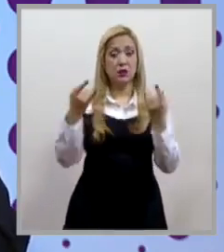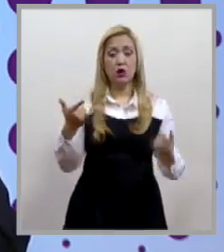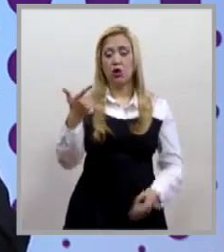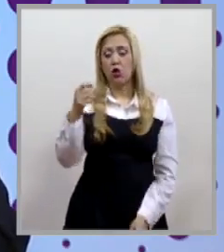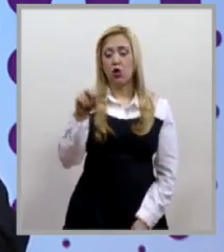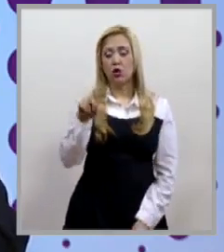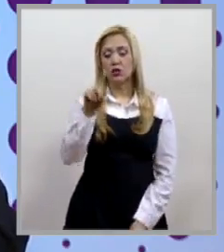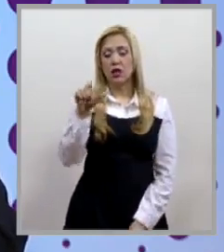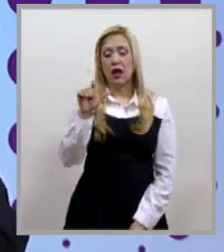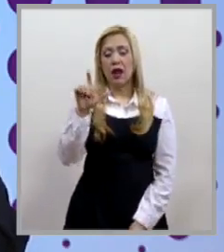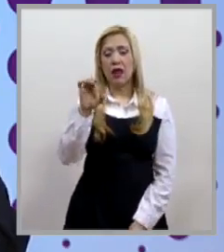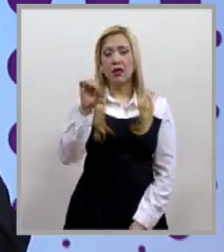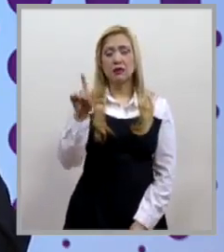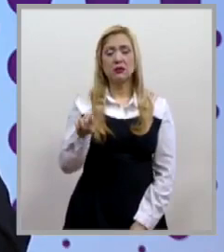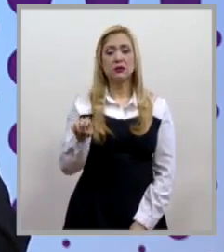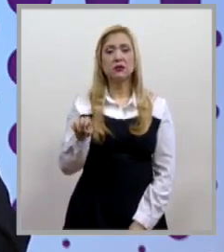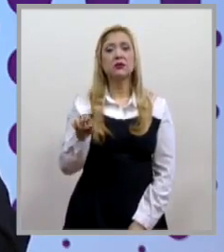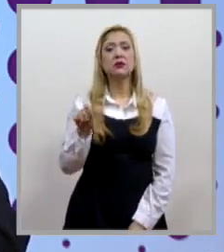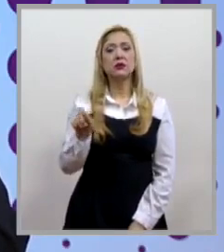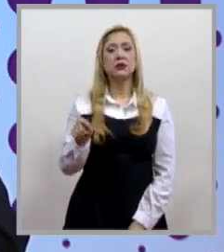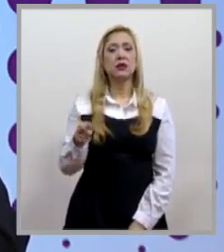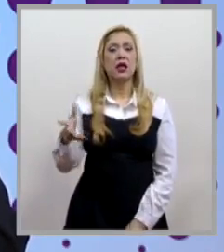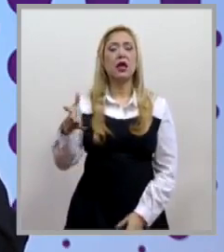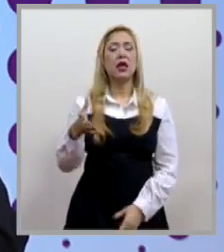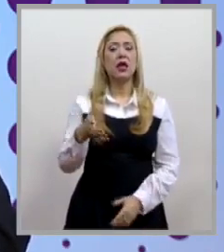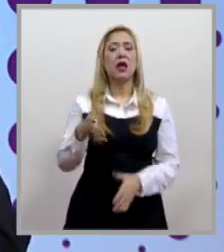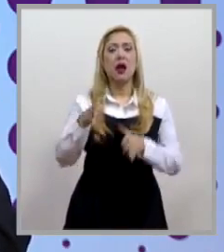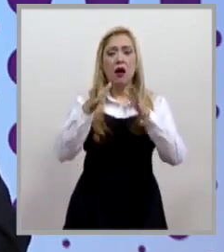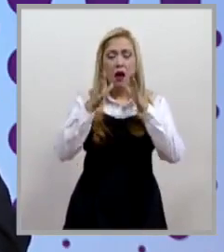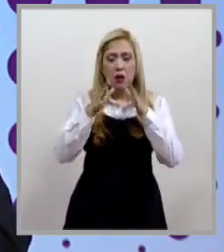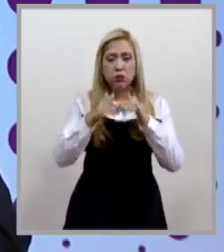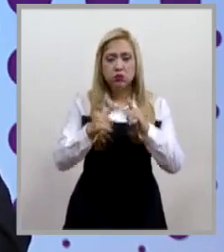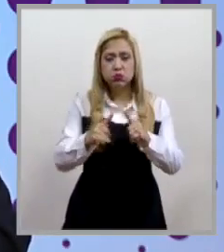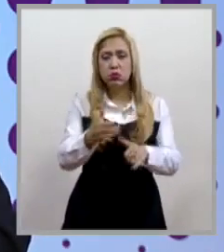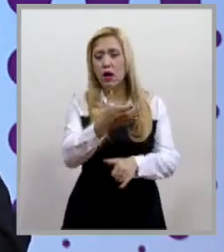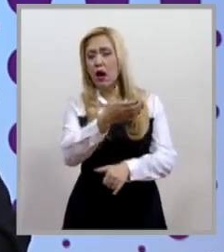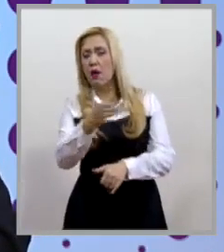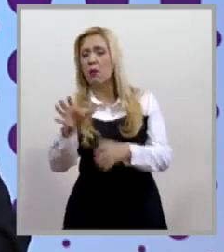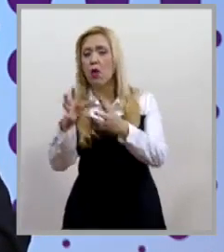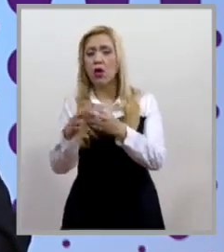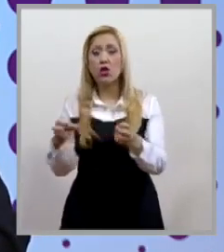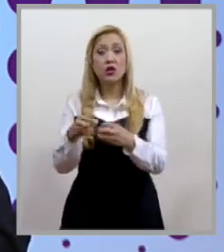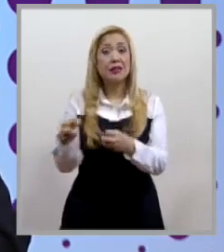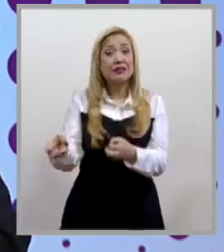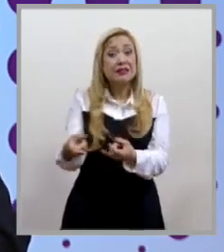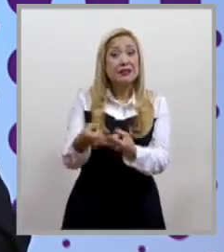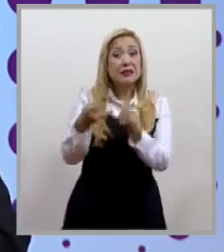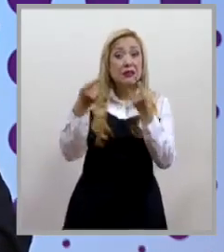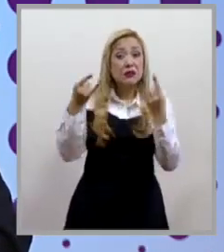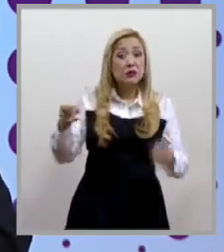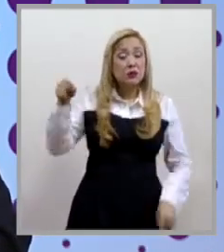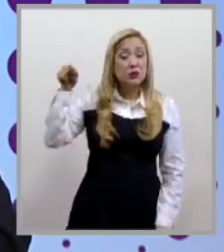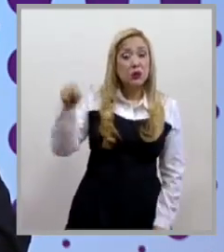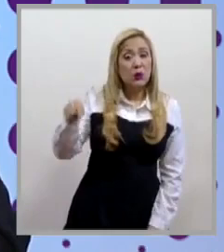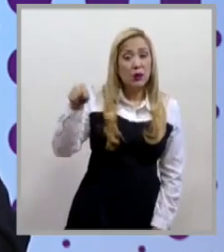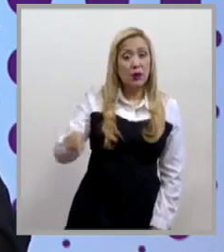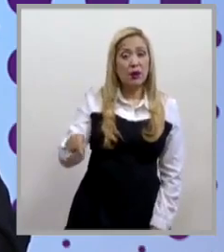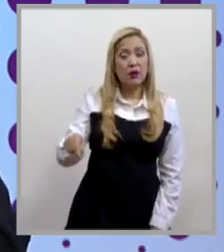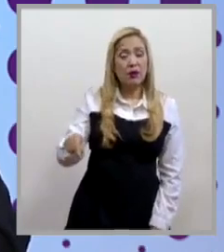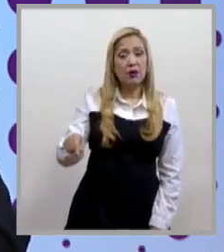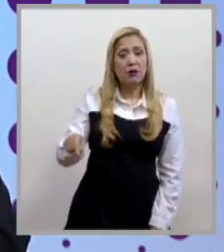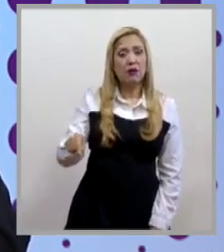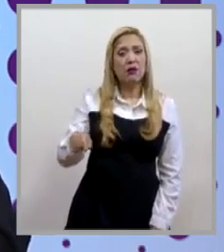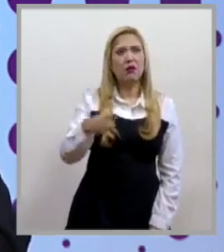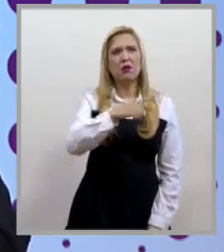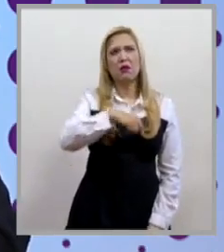y otras, conocido, mejor conocido como Campo Algodonero, porque se establece claramente que causas de la dilación